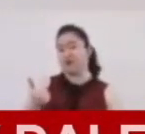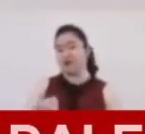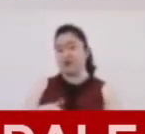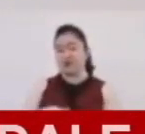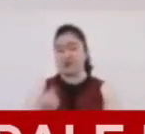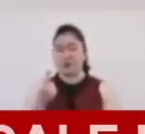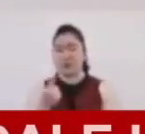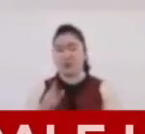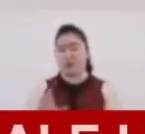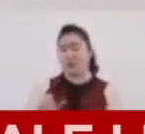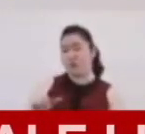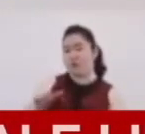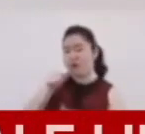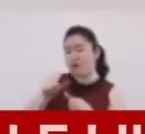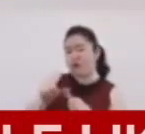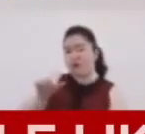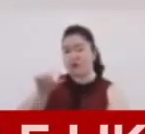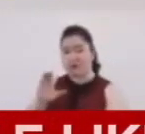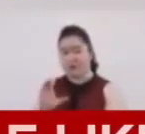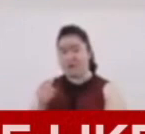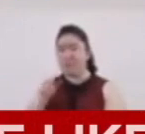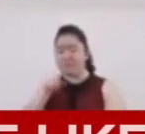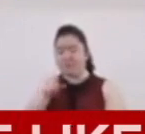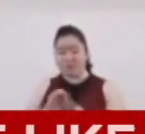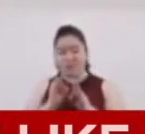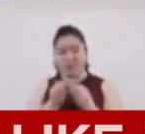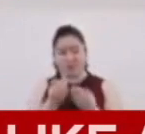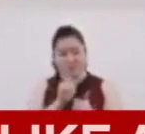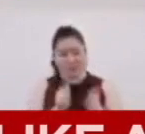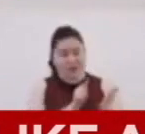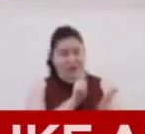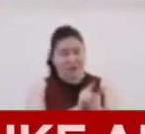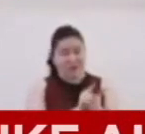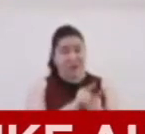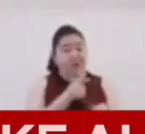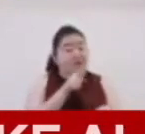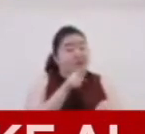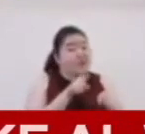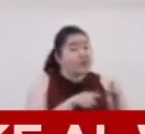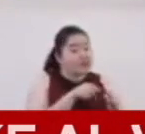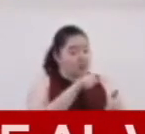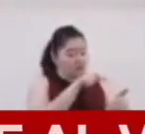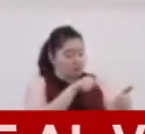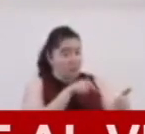de Instituciones y Procedimientos Electorales, según una interpretación literal,